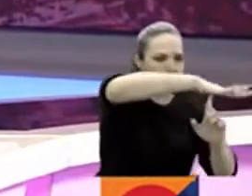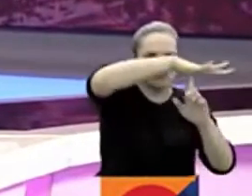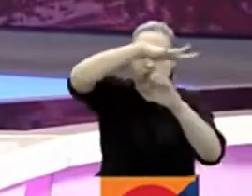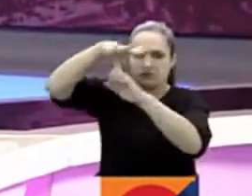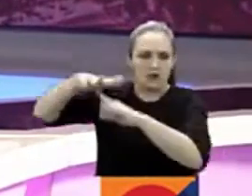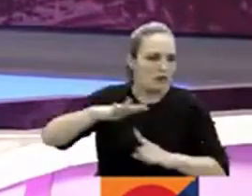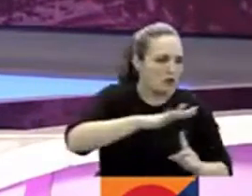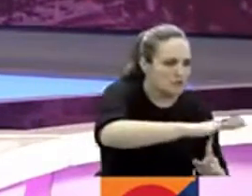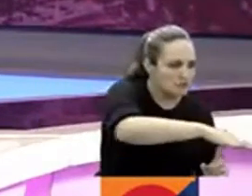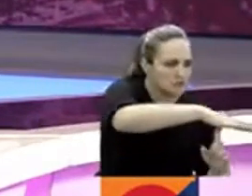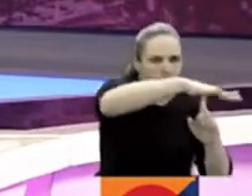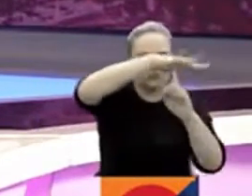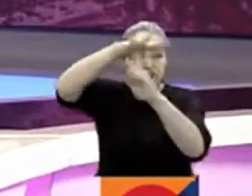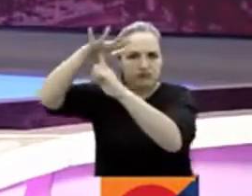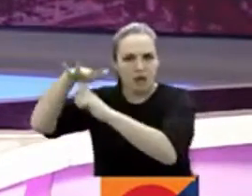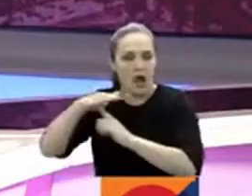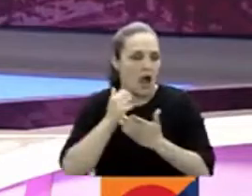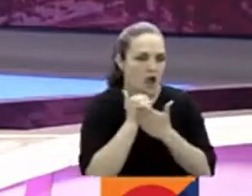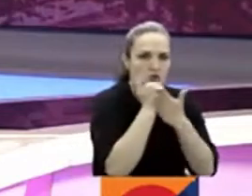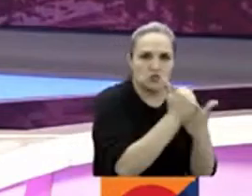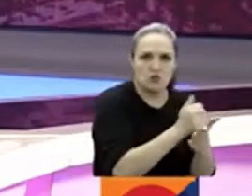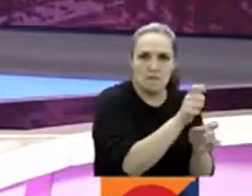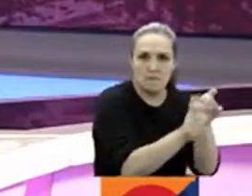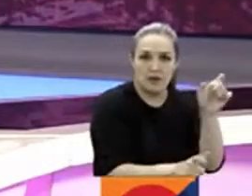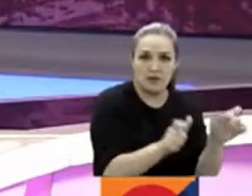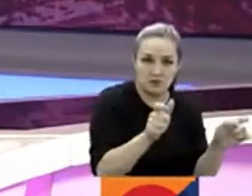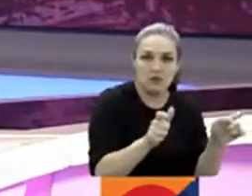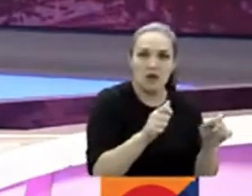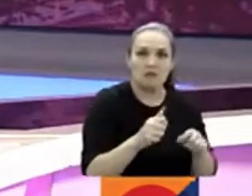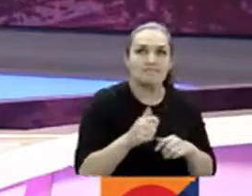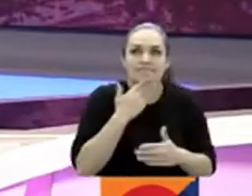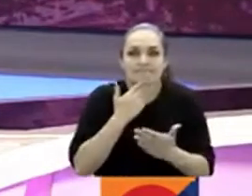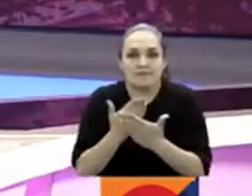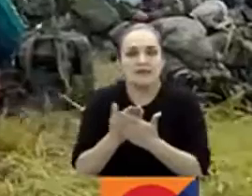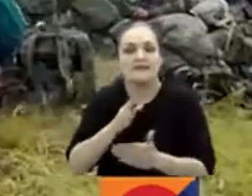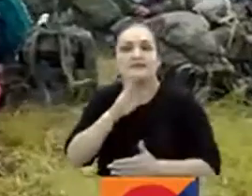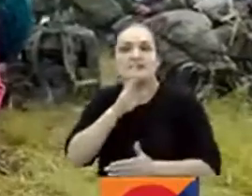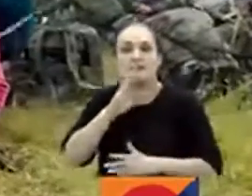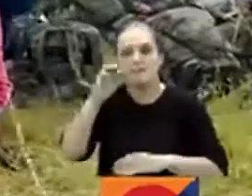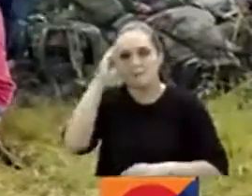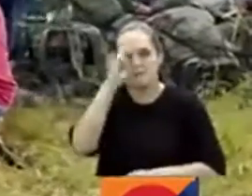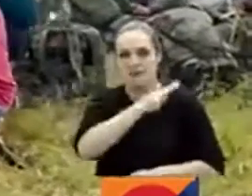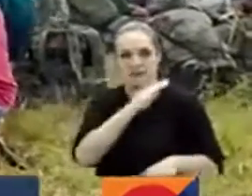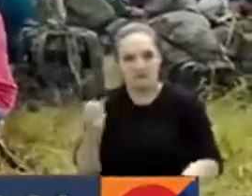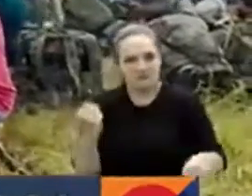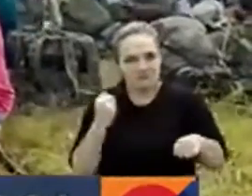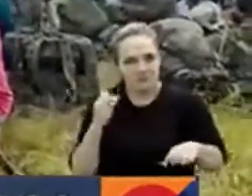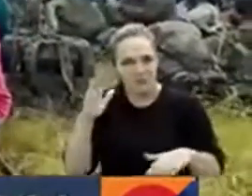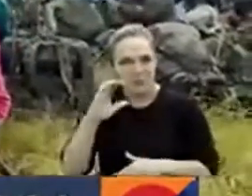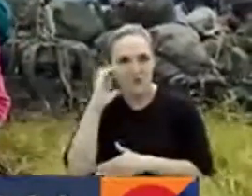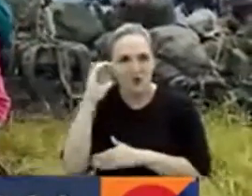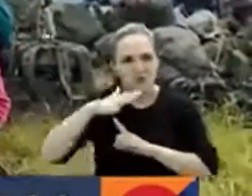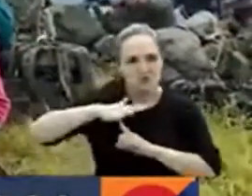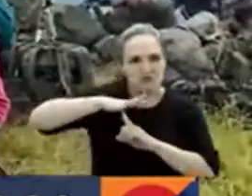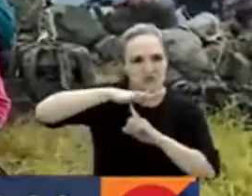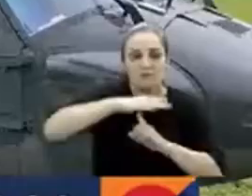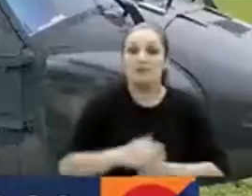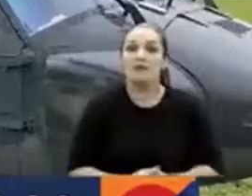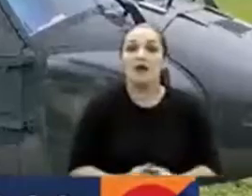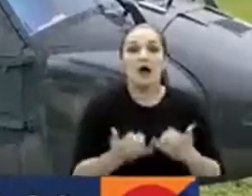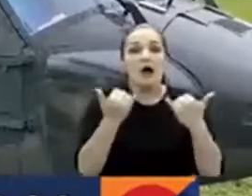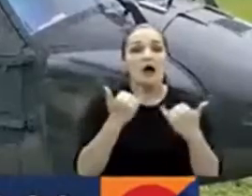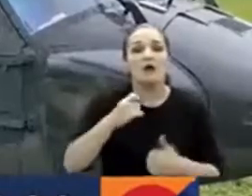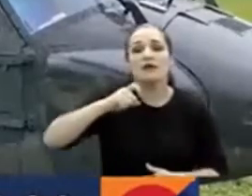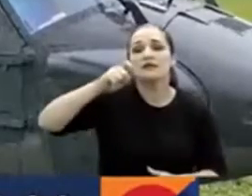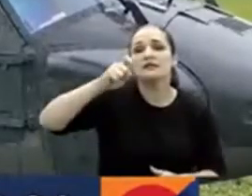al apoyo de la Fuerza Aérea Colombiana. Las labores de rescate continúan. Lo único que necesitamos nosotros ahorita,